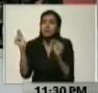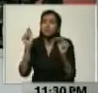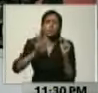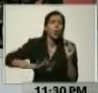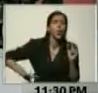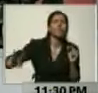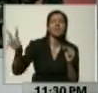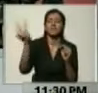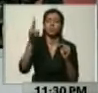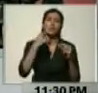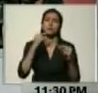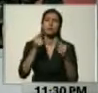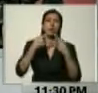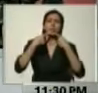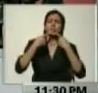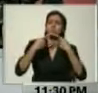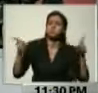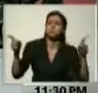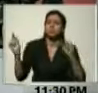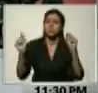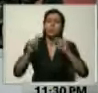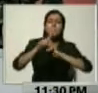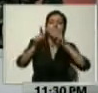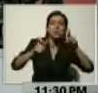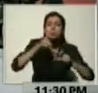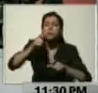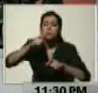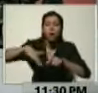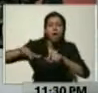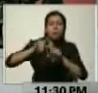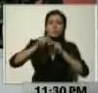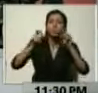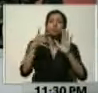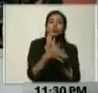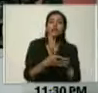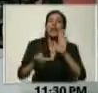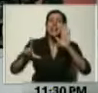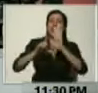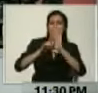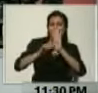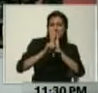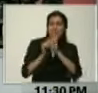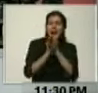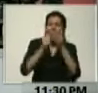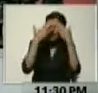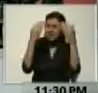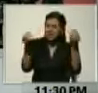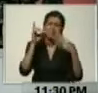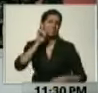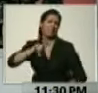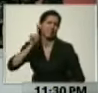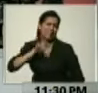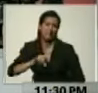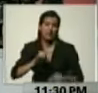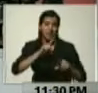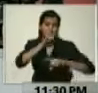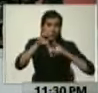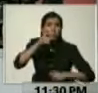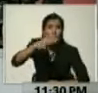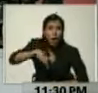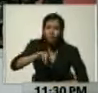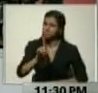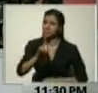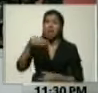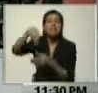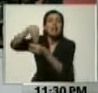Venezuela las consultas públicas sobre la ley de amnesia criminal. Mentira, se encerraron, si lo hicieron fue encerrado,